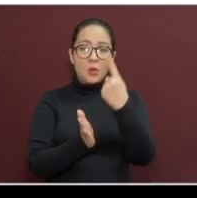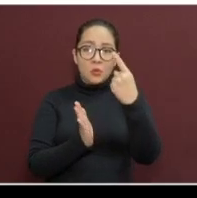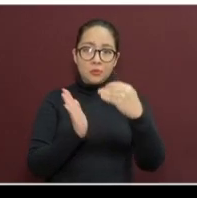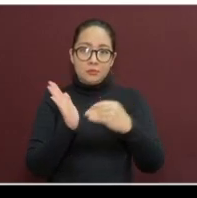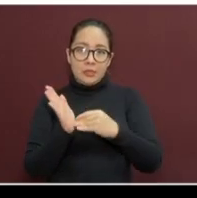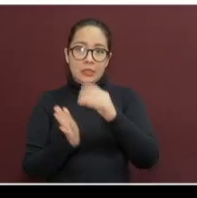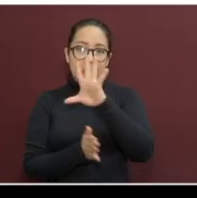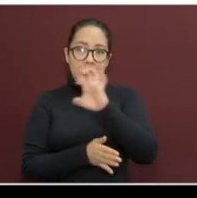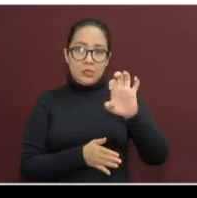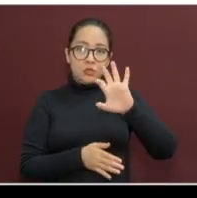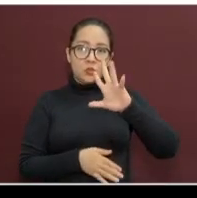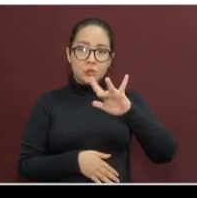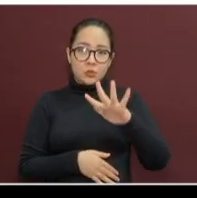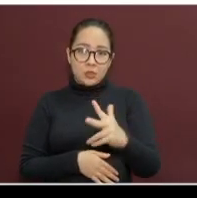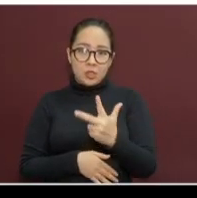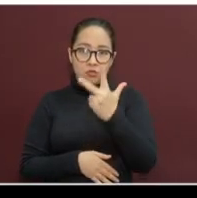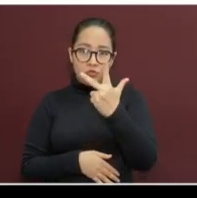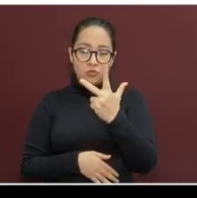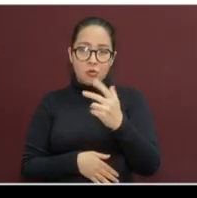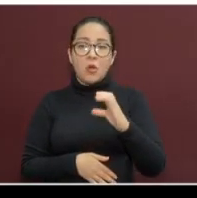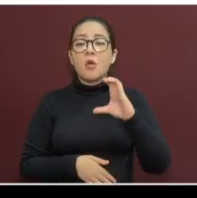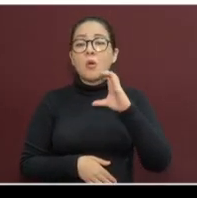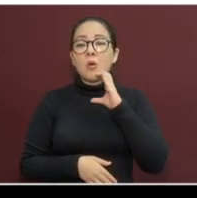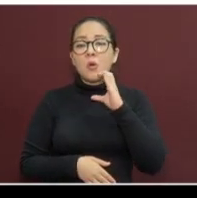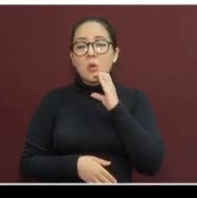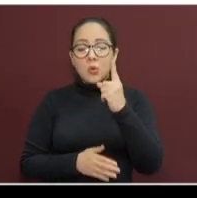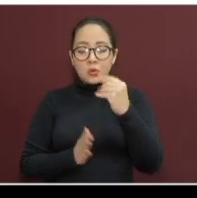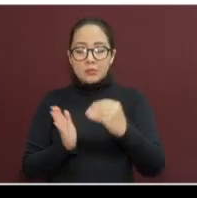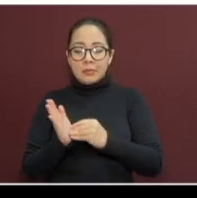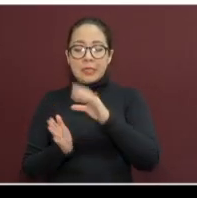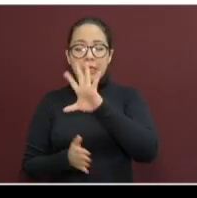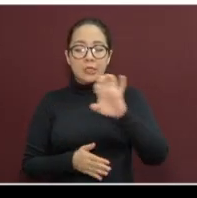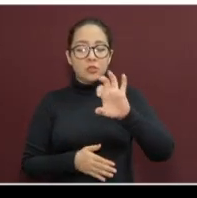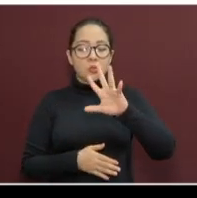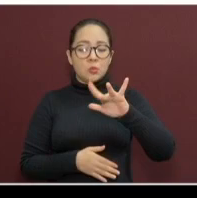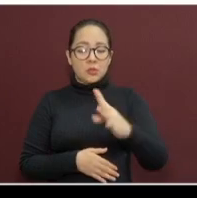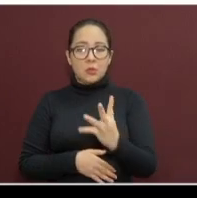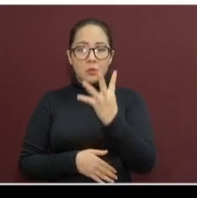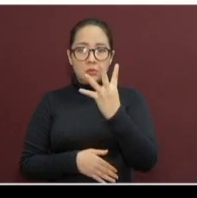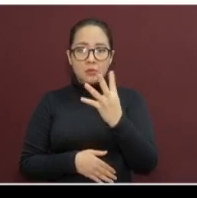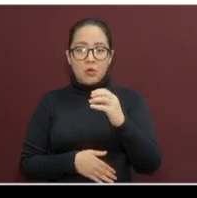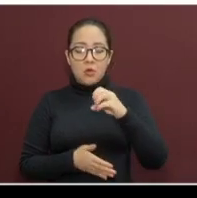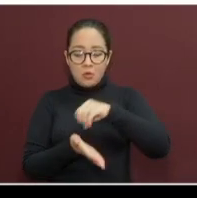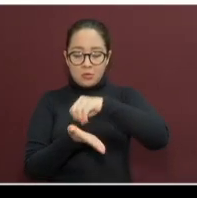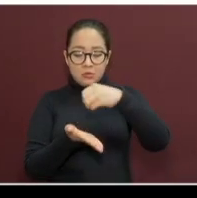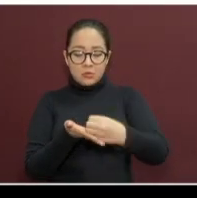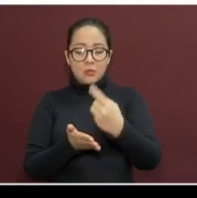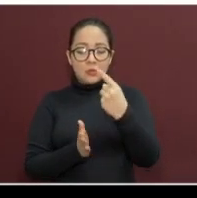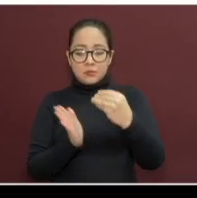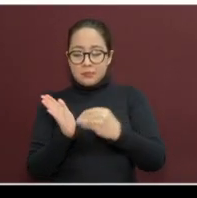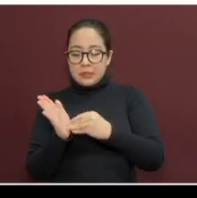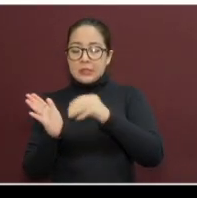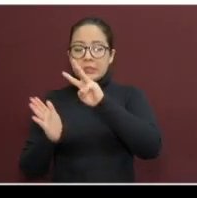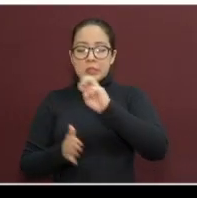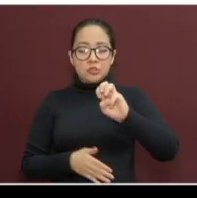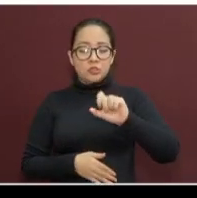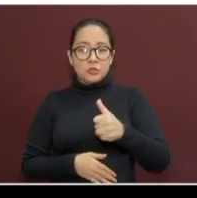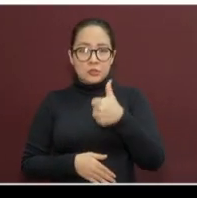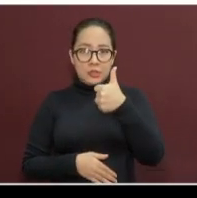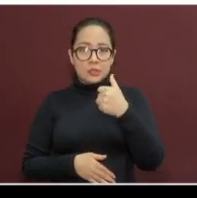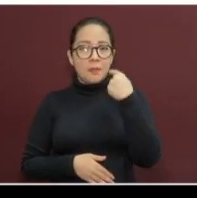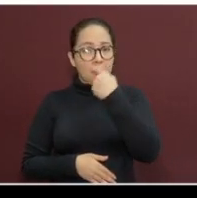558 córdoba mil 554 orizaba mil 306 y boca del